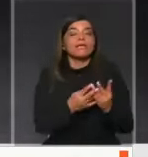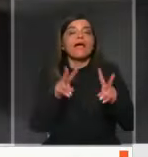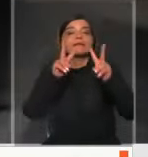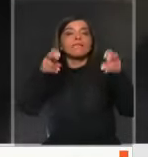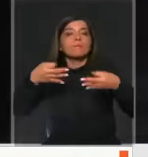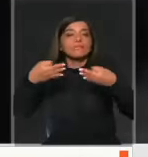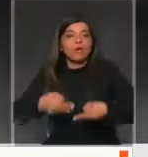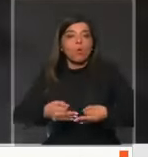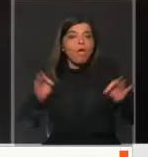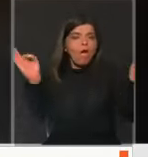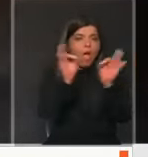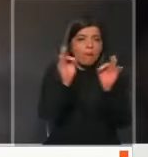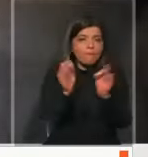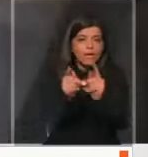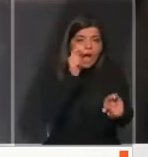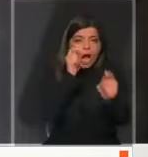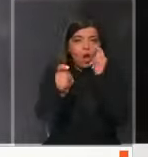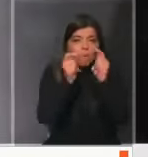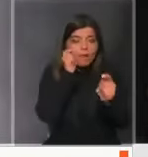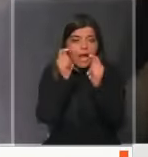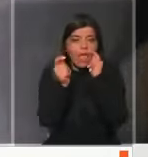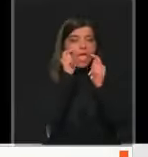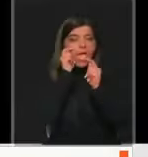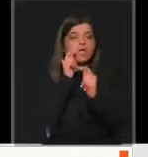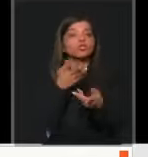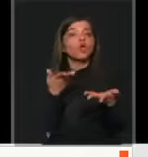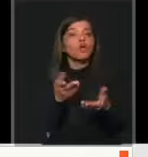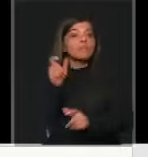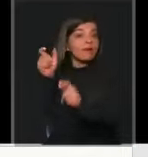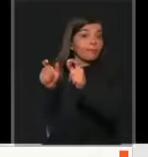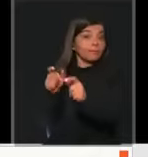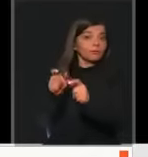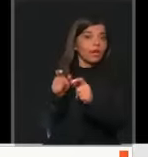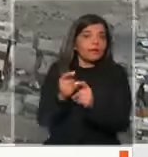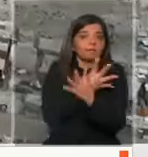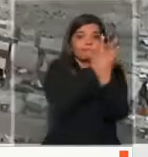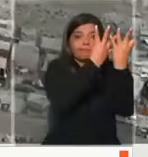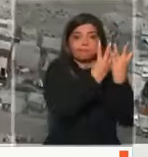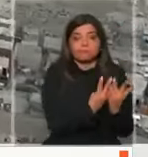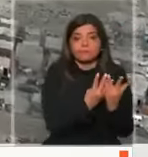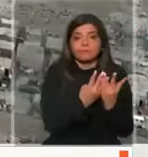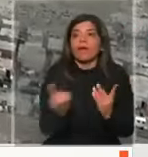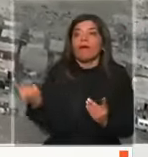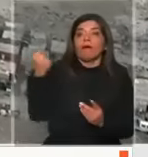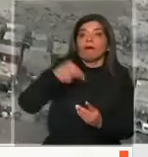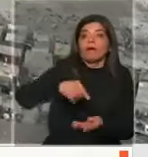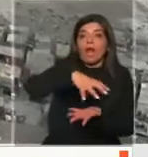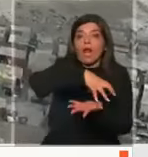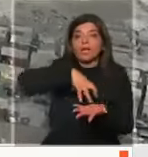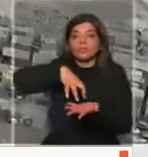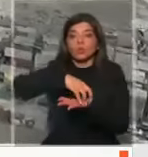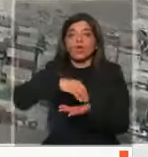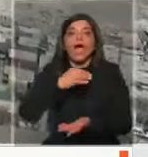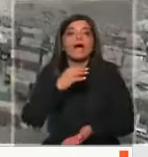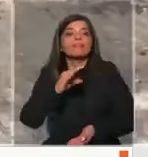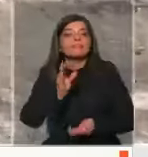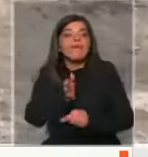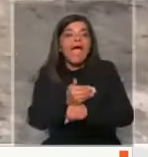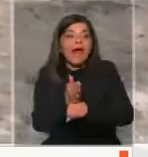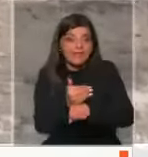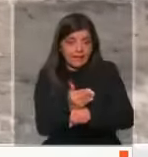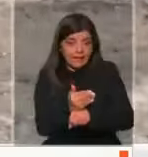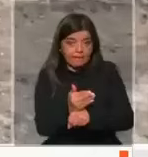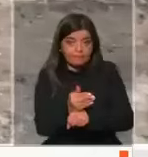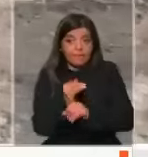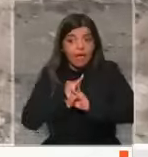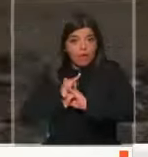los peligros de la presencialidad de todos quienes están con prisión preventiva de traerlos acá a la ciudad de Arica. Y ese informe en ese